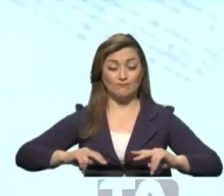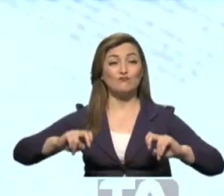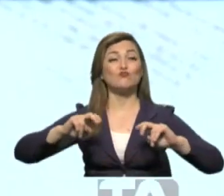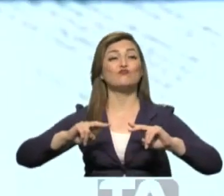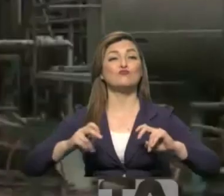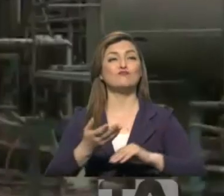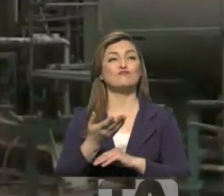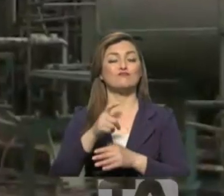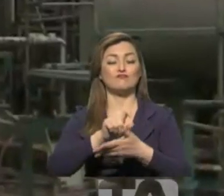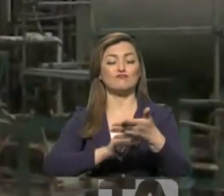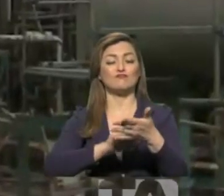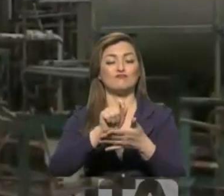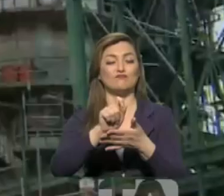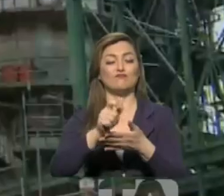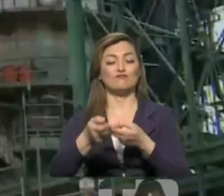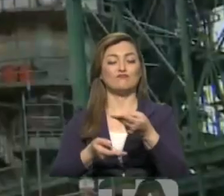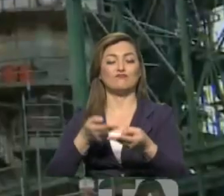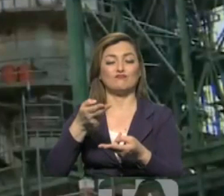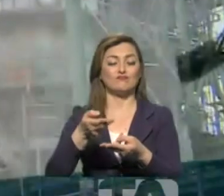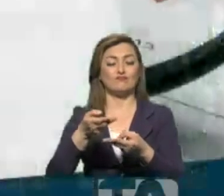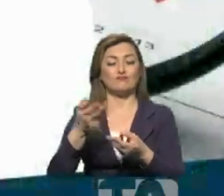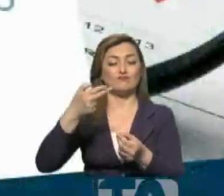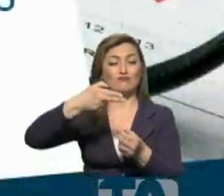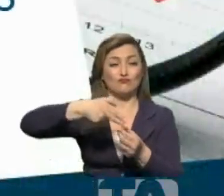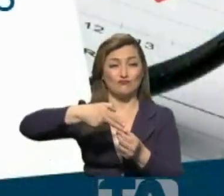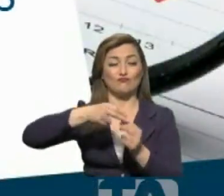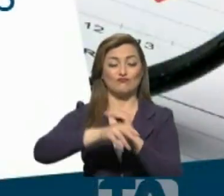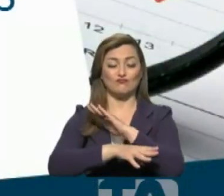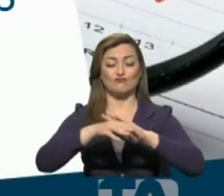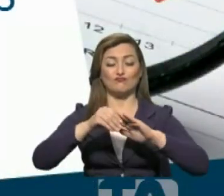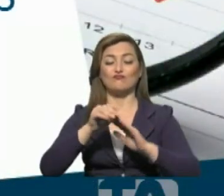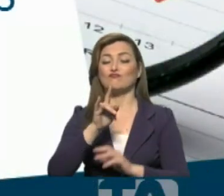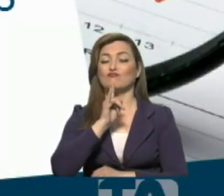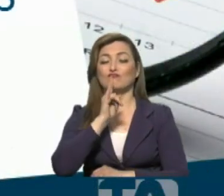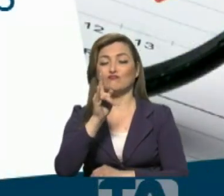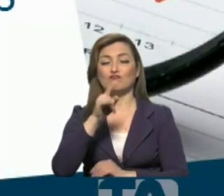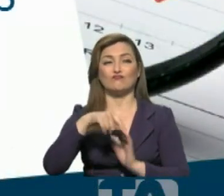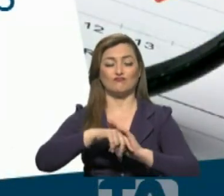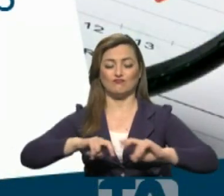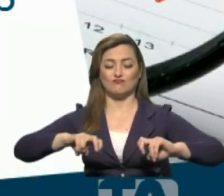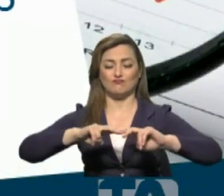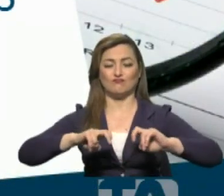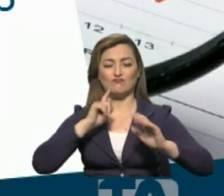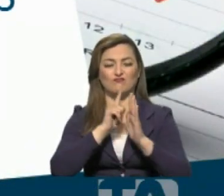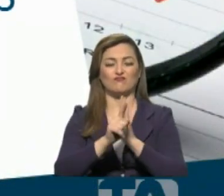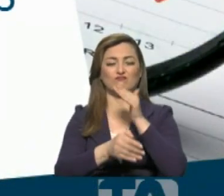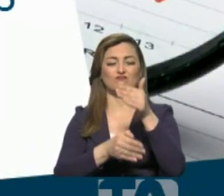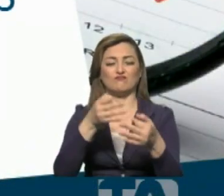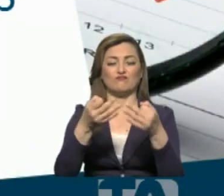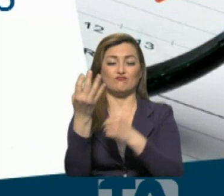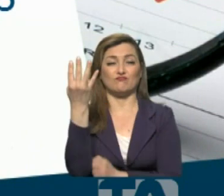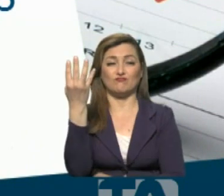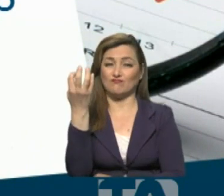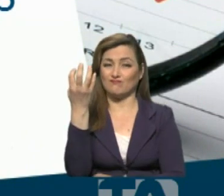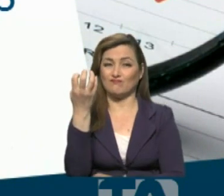investigaciones derivadas de los contratos para la comercialización de crudo. En Estados Unidos se han abierto 14 casos judiciales por la